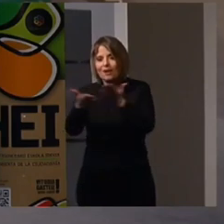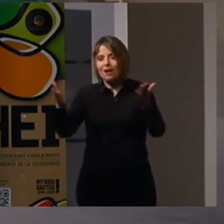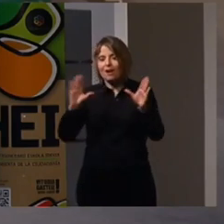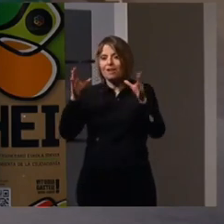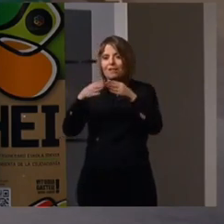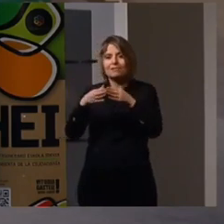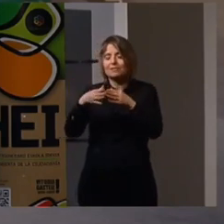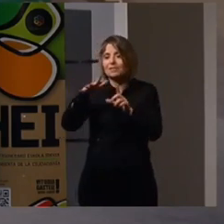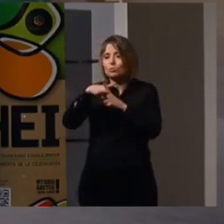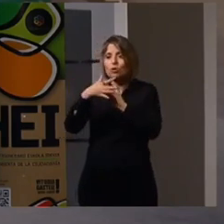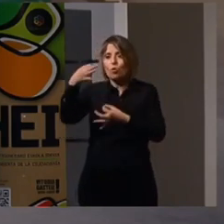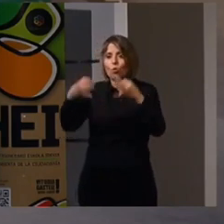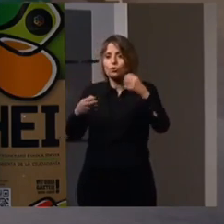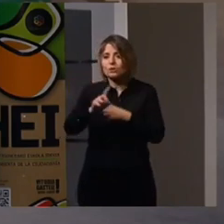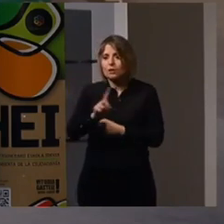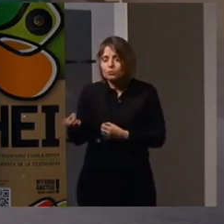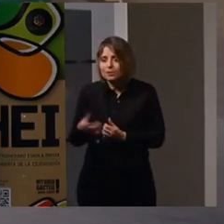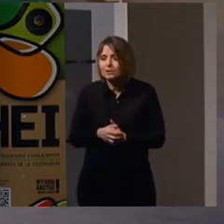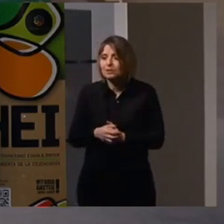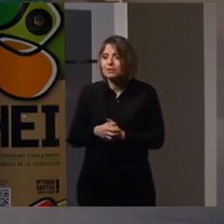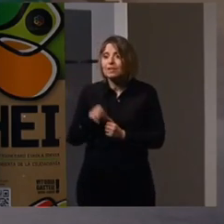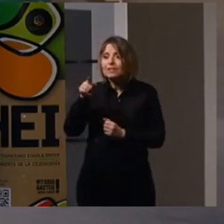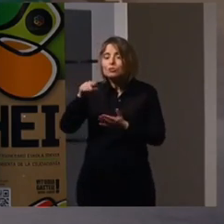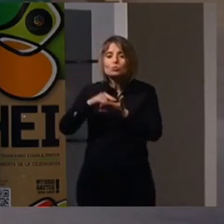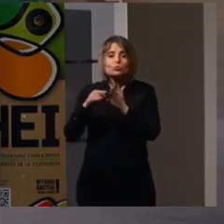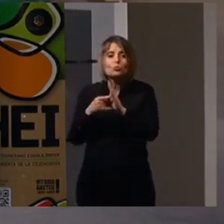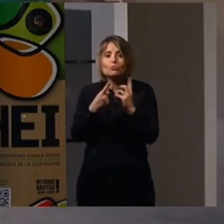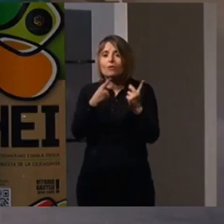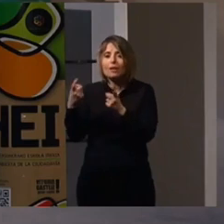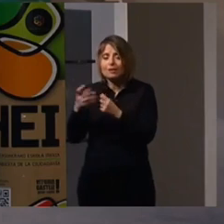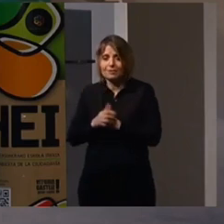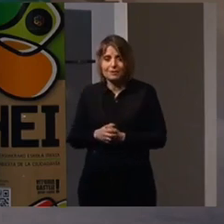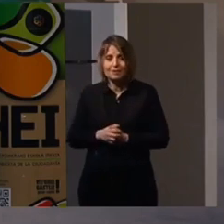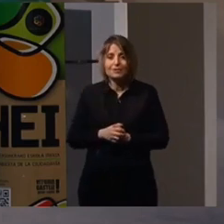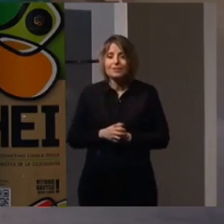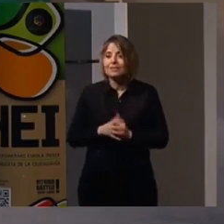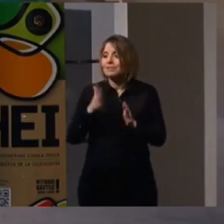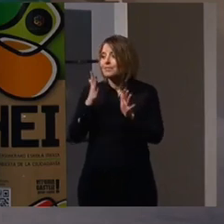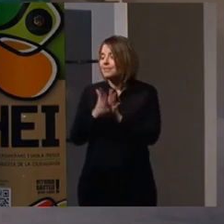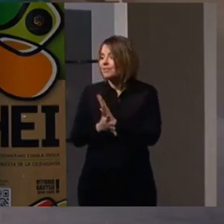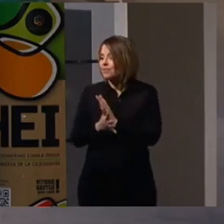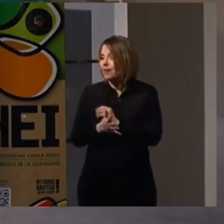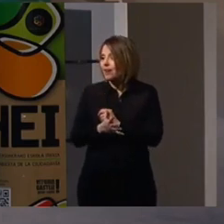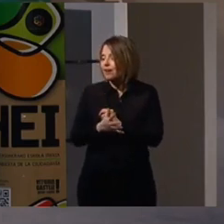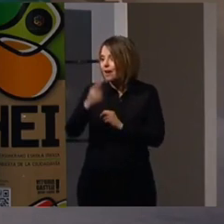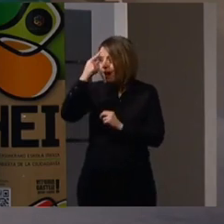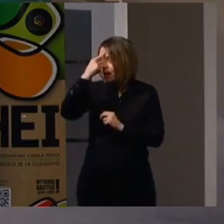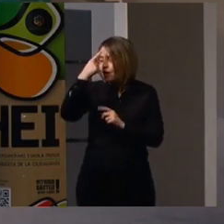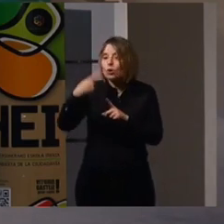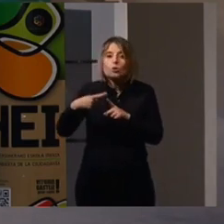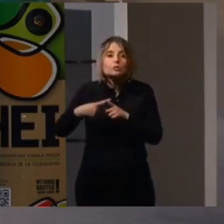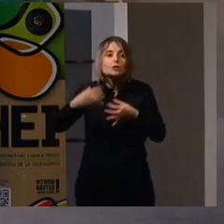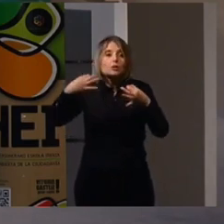situación profundamente injusta. Y como es injusto, hay que resolverlo. O sea, esta cosa de que no quepa en la cabeza que las